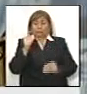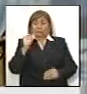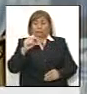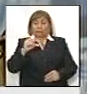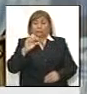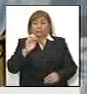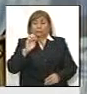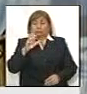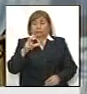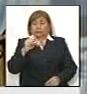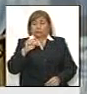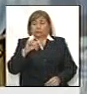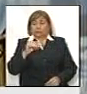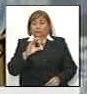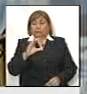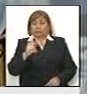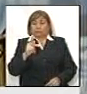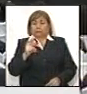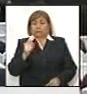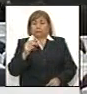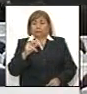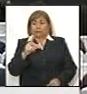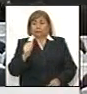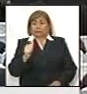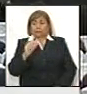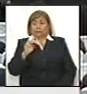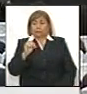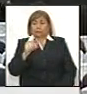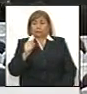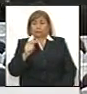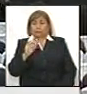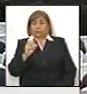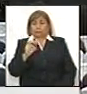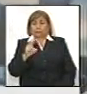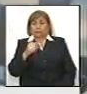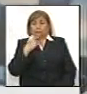los congresistas Carla Schäfer, Guillermo Martorell, Edwin Vergara y Freddy Sarmiento.